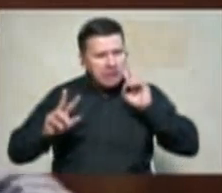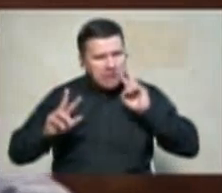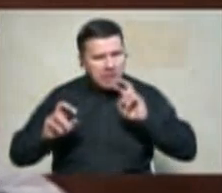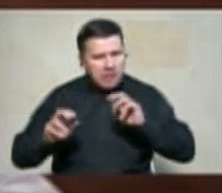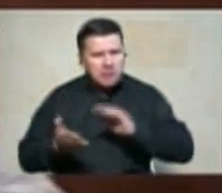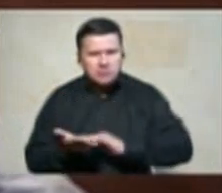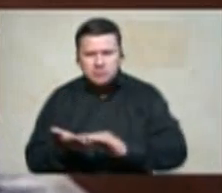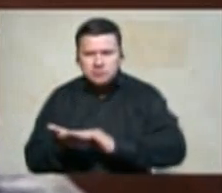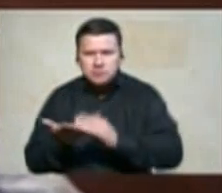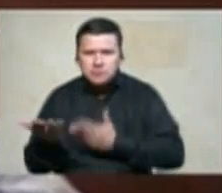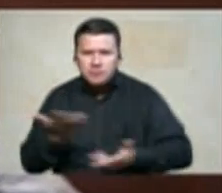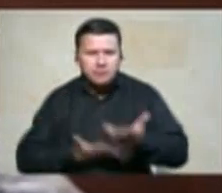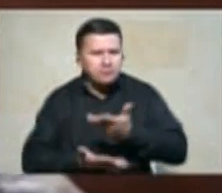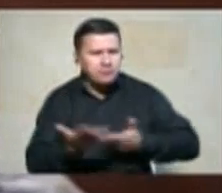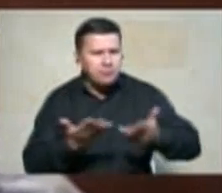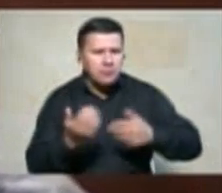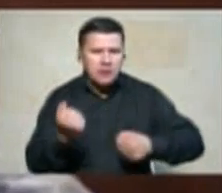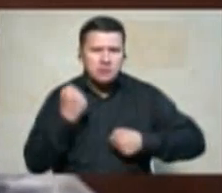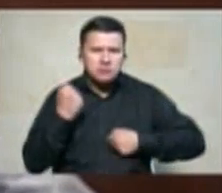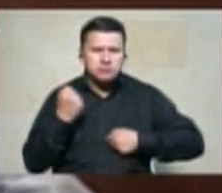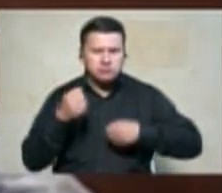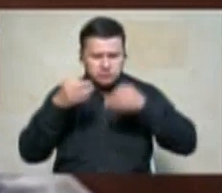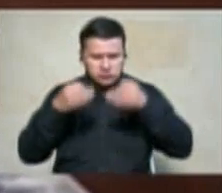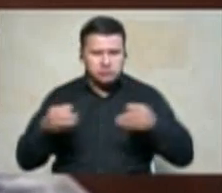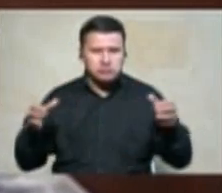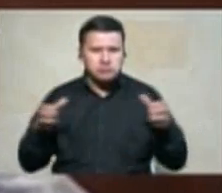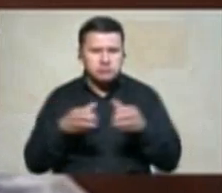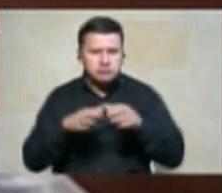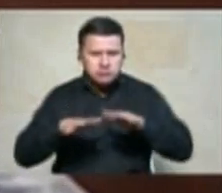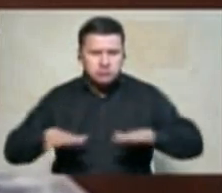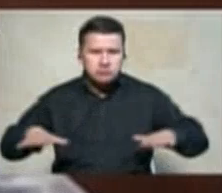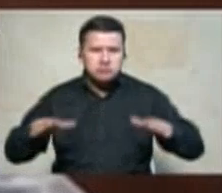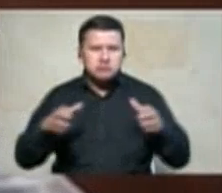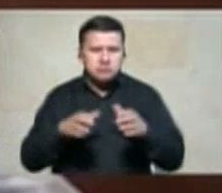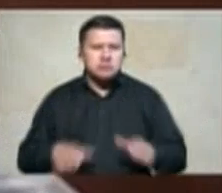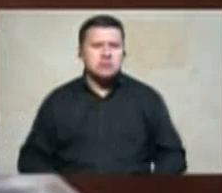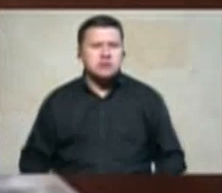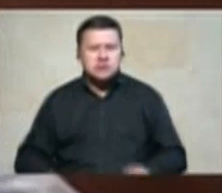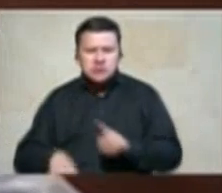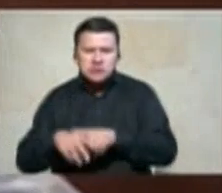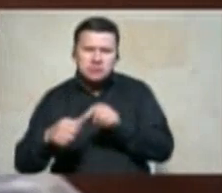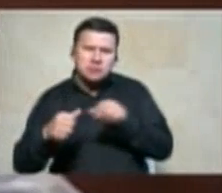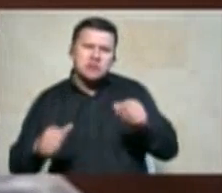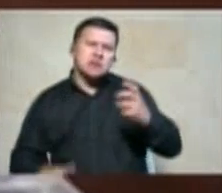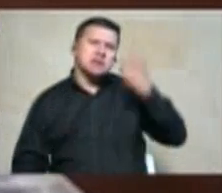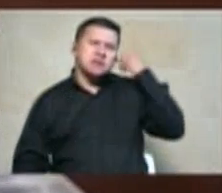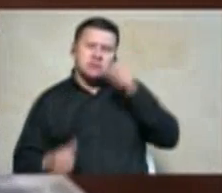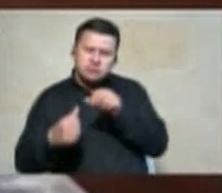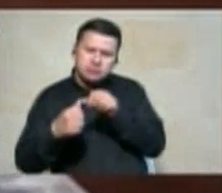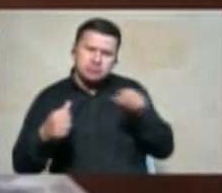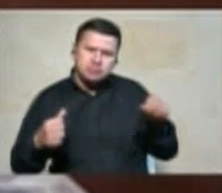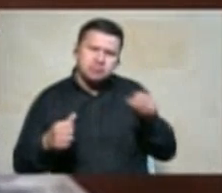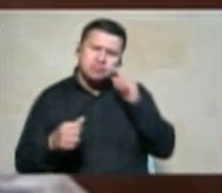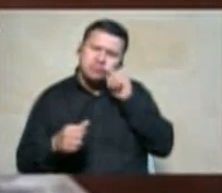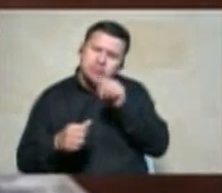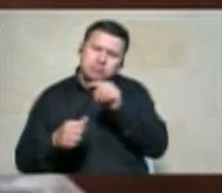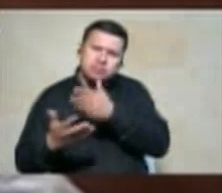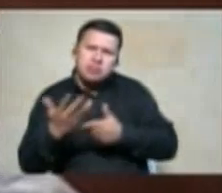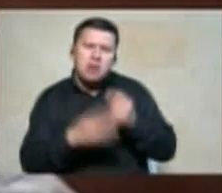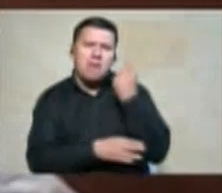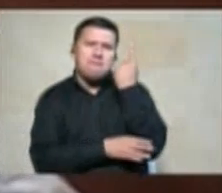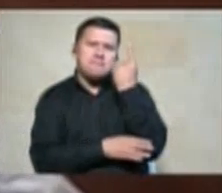de reconstrucción de dinámicas del conflicto armado determinado en una zona y en un momento histórico. Se miran